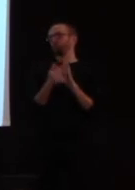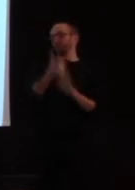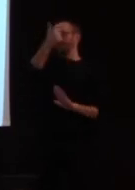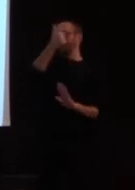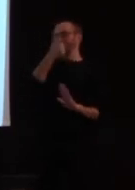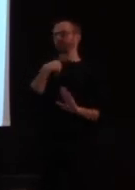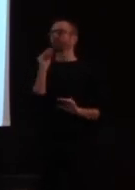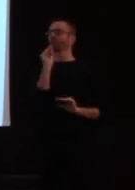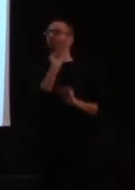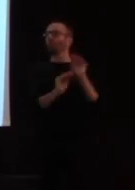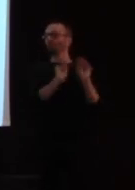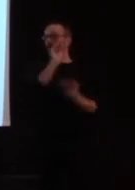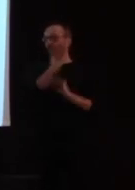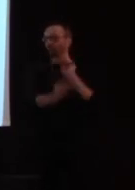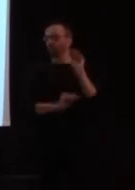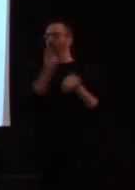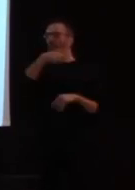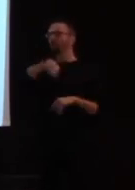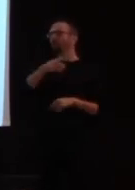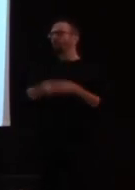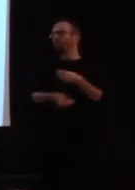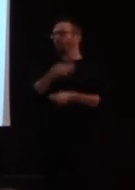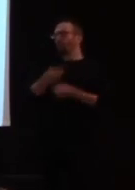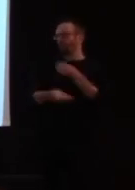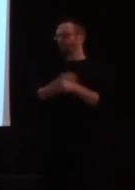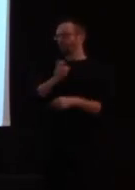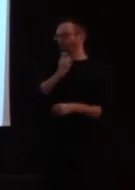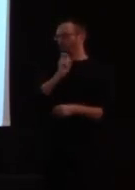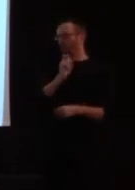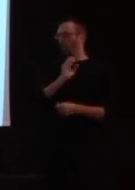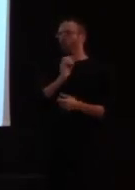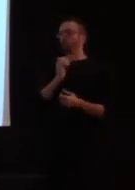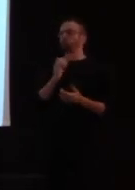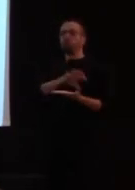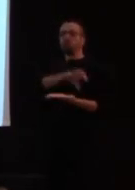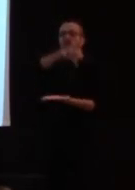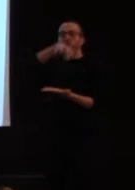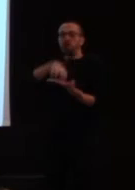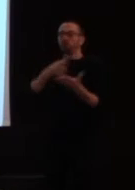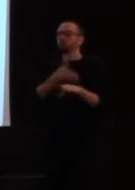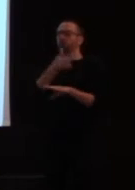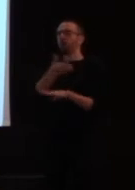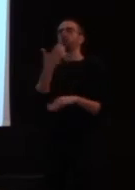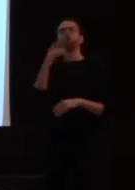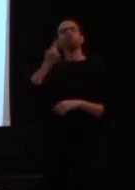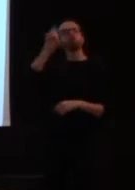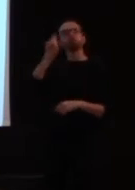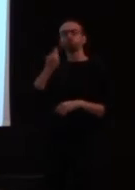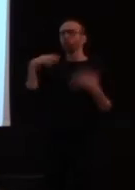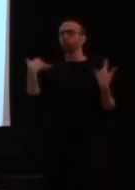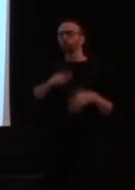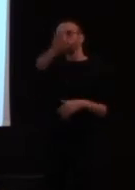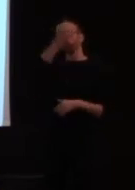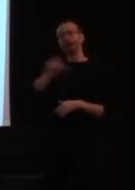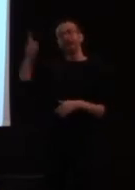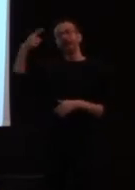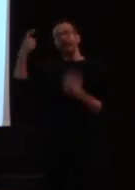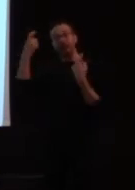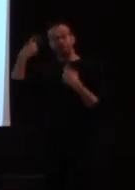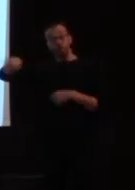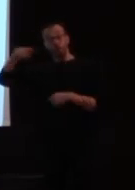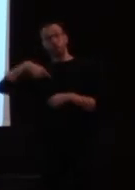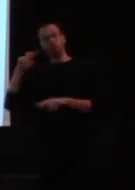dijimos, a ver, ¿cómo lo hacéis vosotros? Como centro, lo has ganado, ¿a ver, te han valorado muy bien. ¿Qué